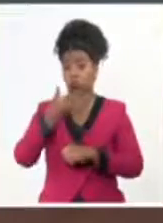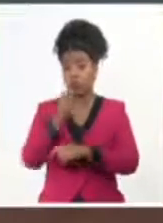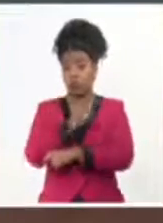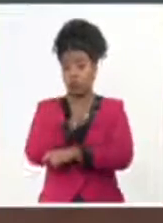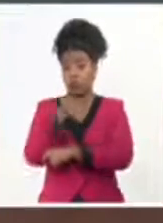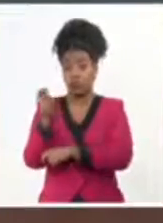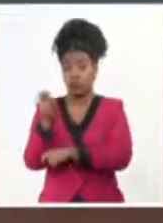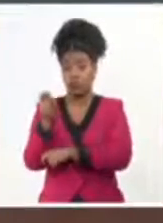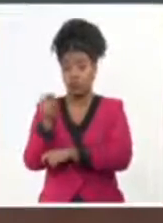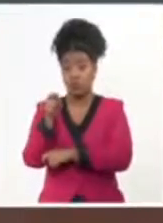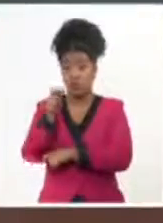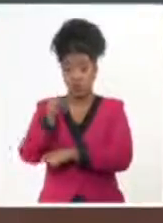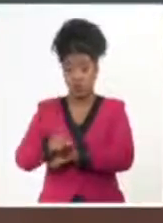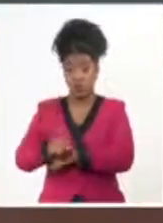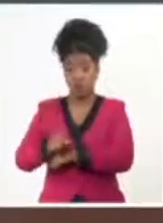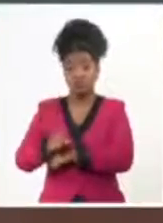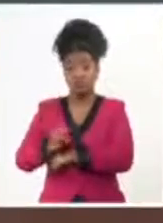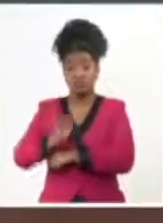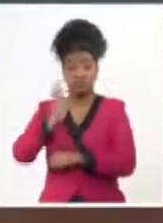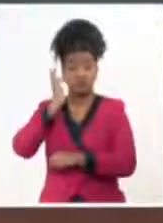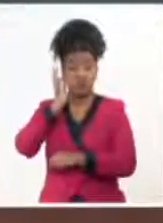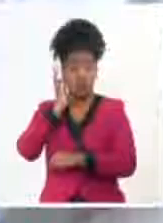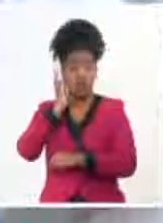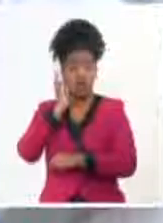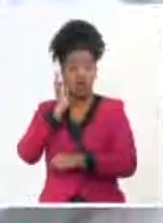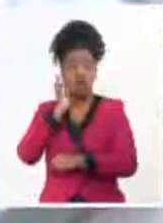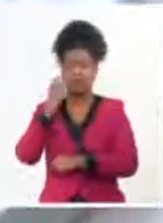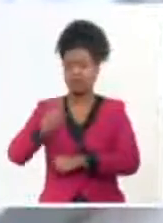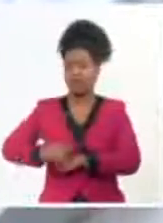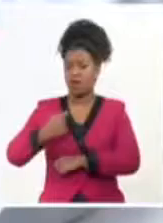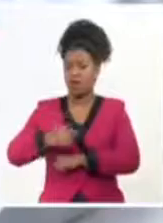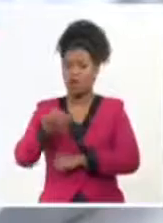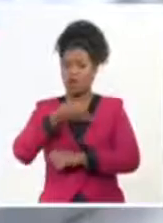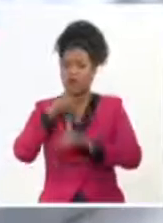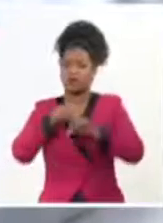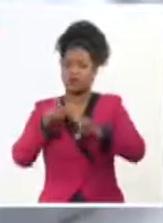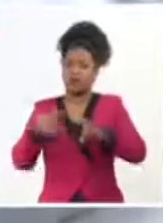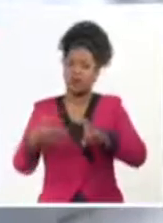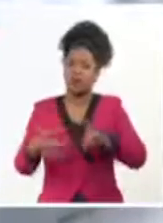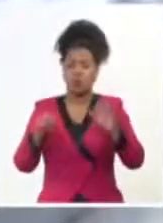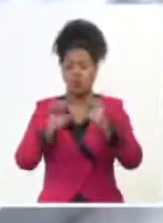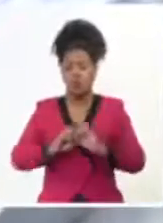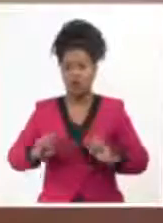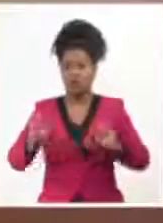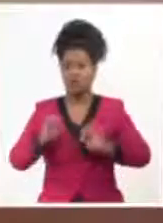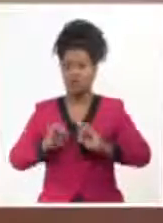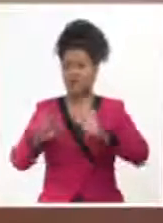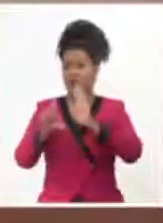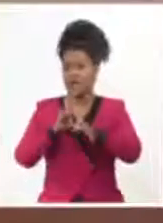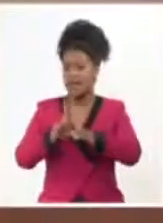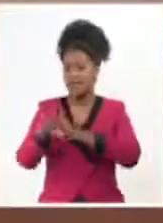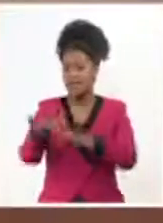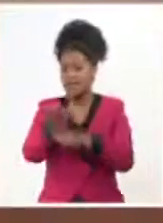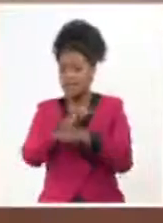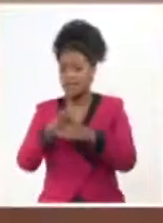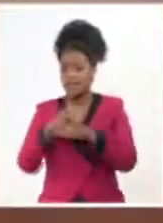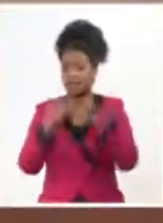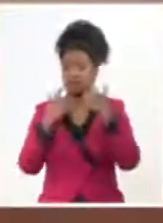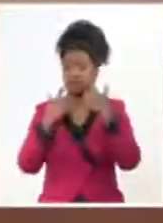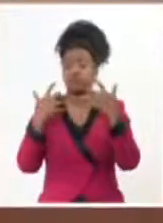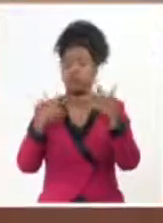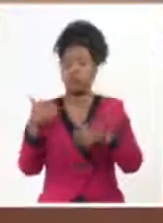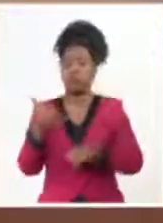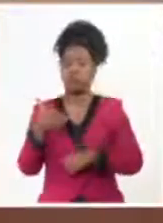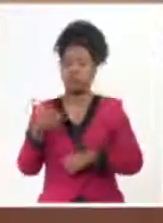de Derecho Constitucional y Teoría del Derecho se refirió al ordenamiento jurídico interno y la importancia de la